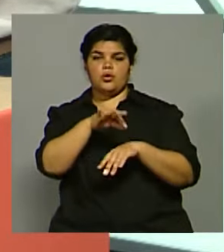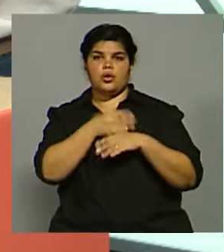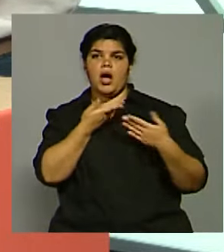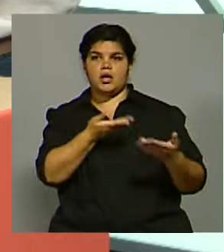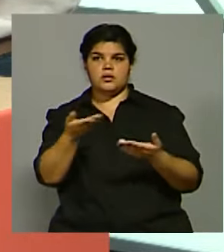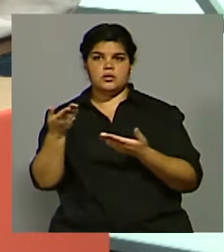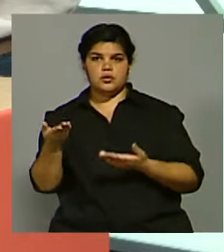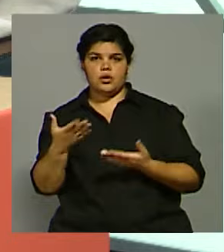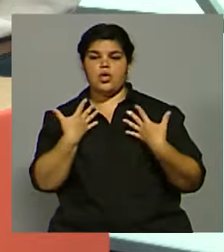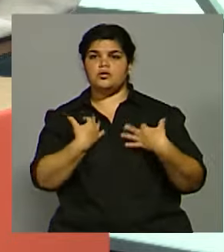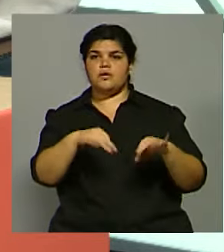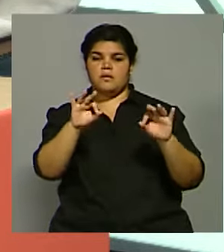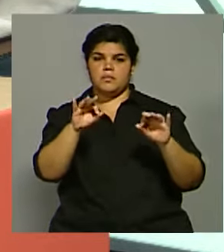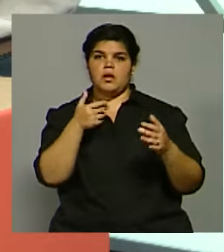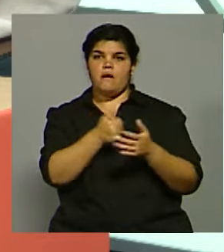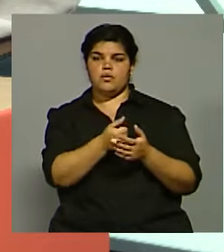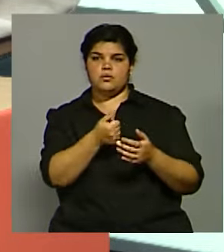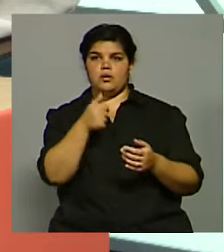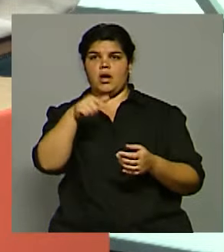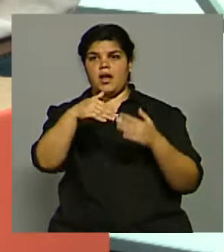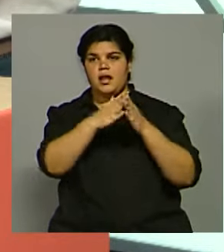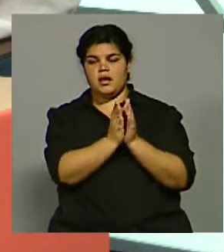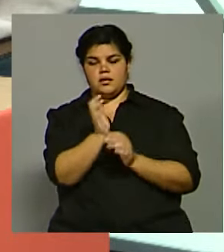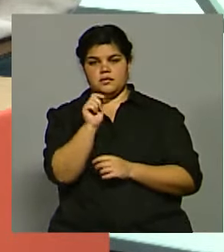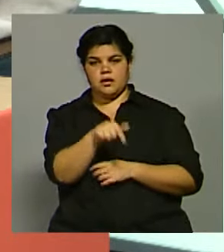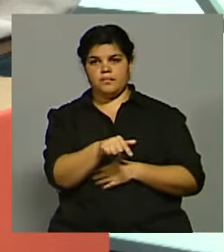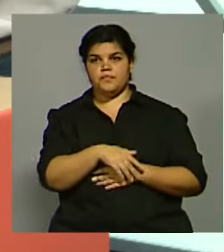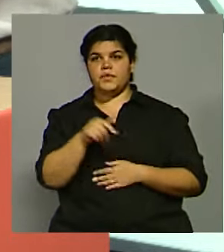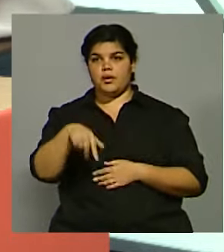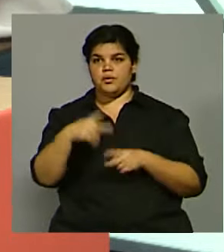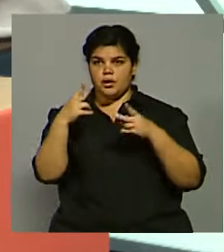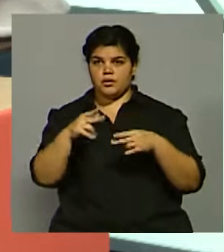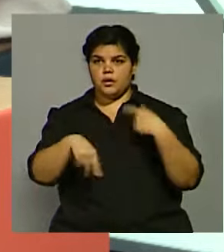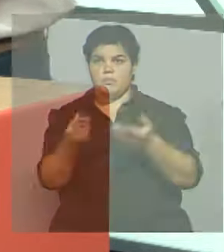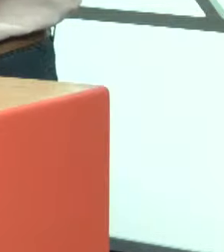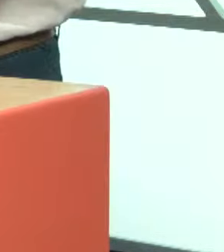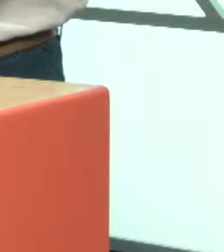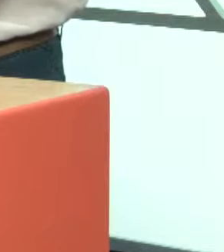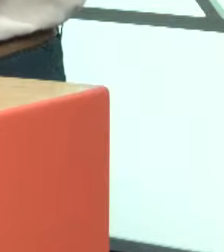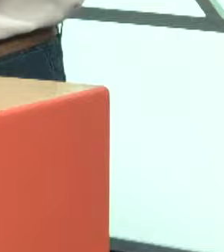Red de Sobrevivientes de Abusos Sexuales Eclesiásticos. Tenemos que ir a un corte, enseguida estamos de vuelta.